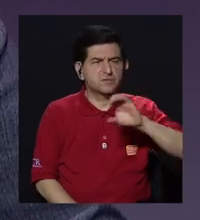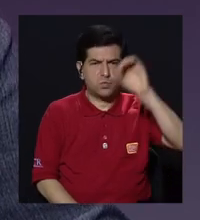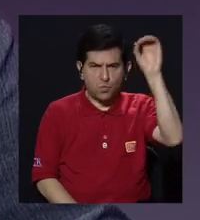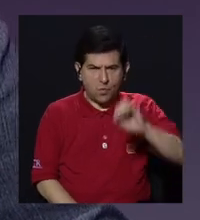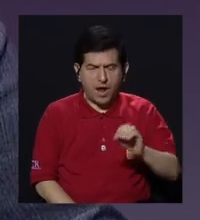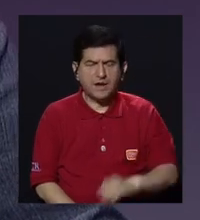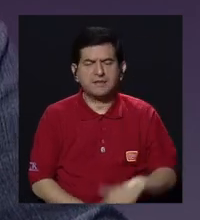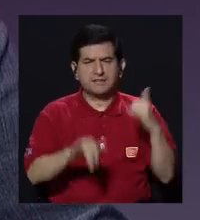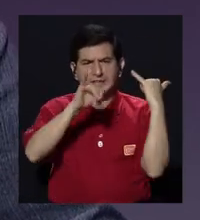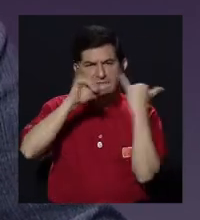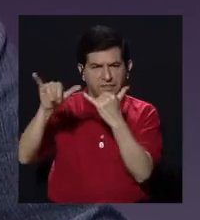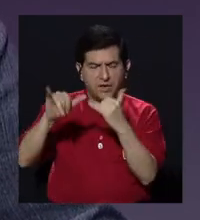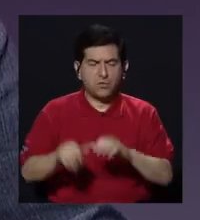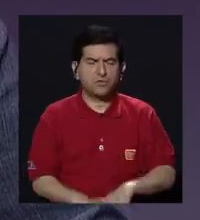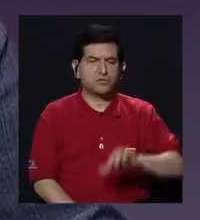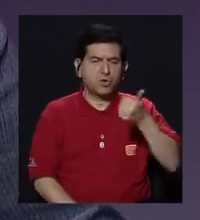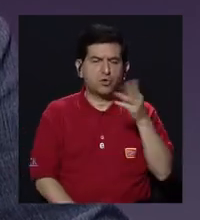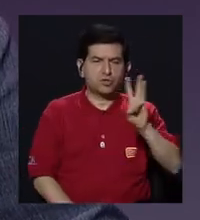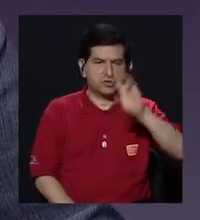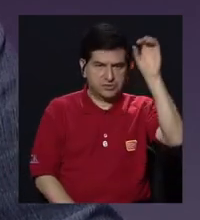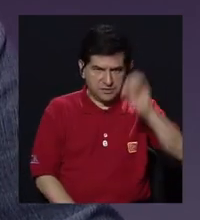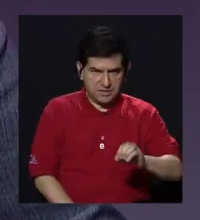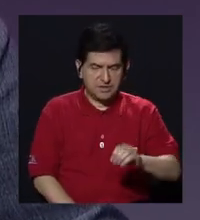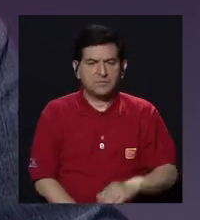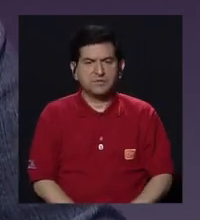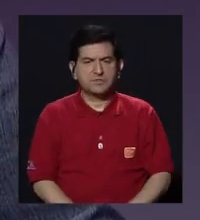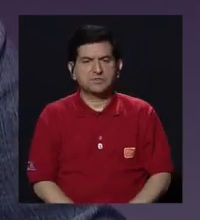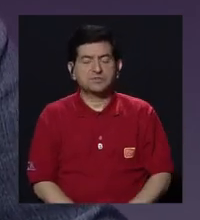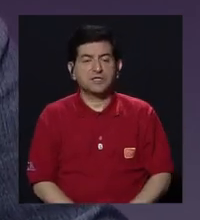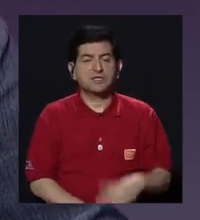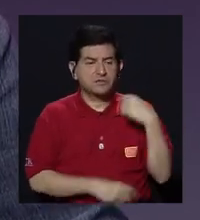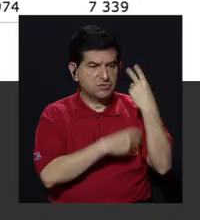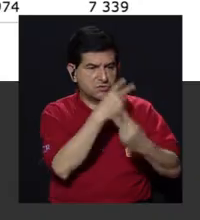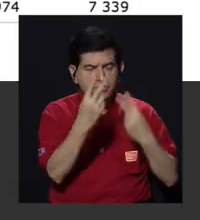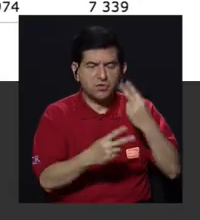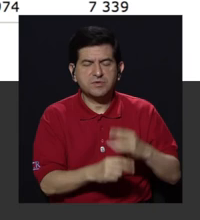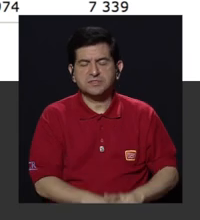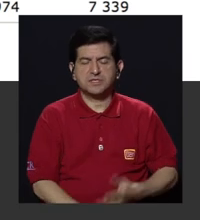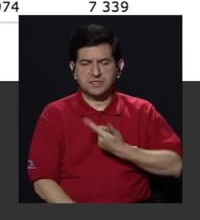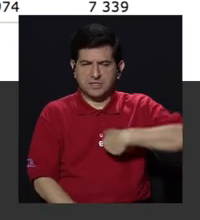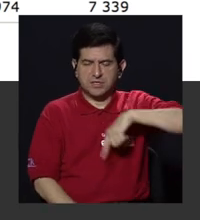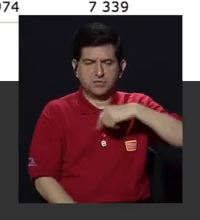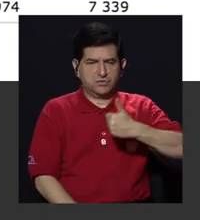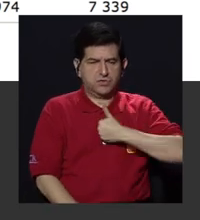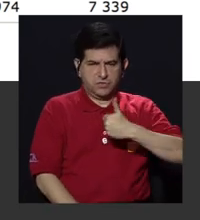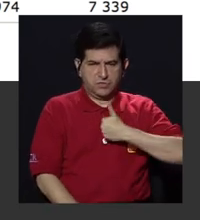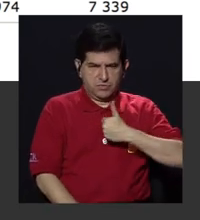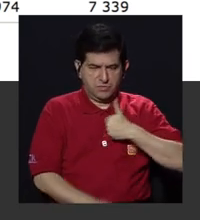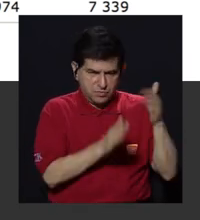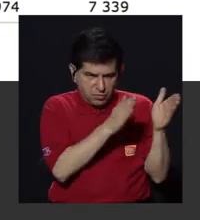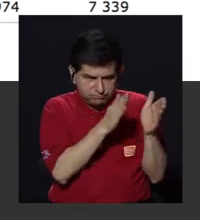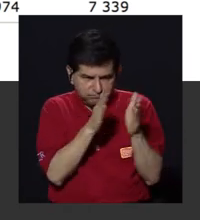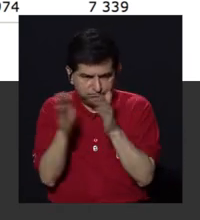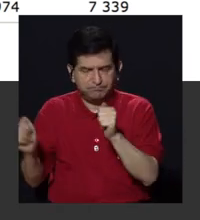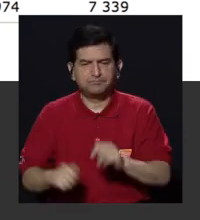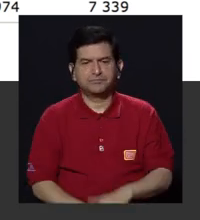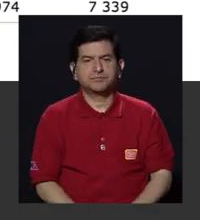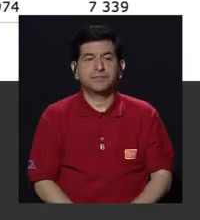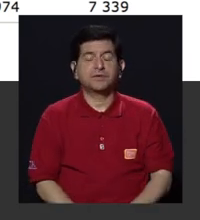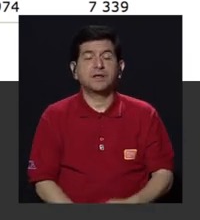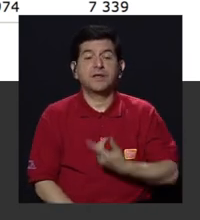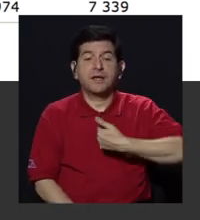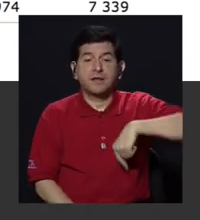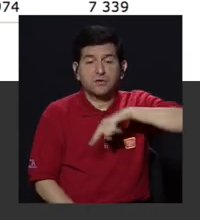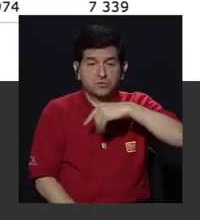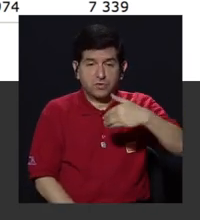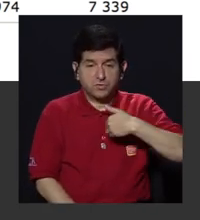otro 60% son por visitas de oficio, ¿verdad? En ese sentido, al tener una baja